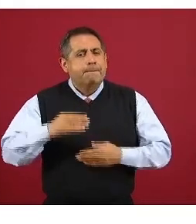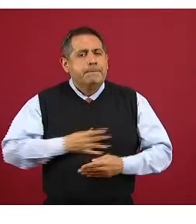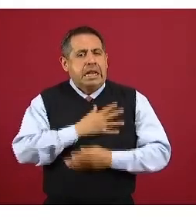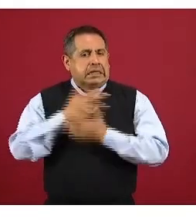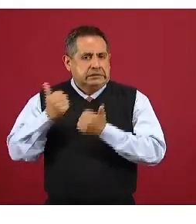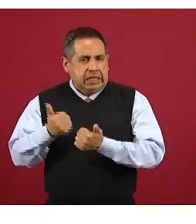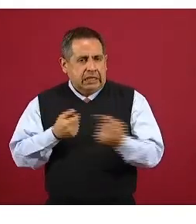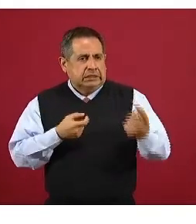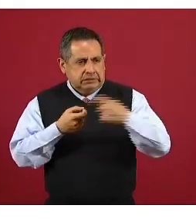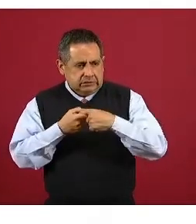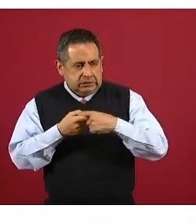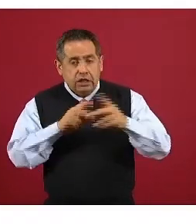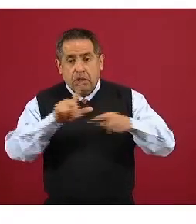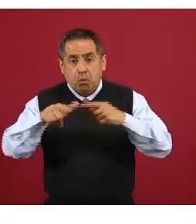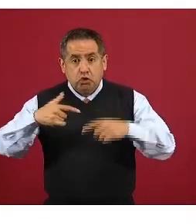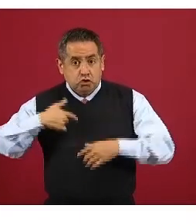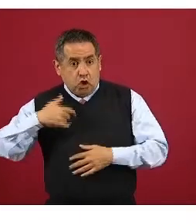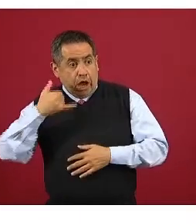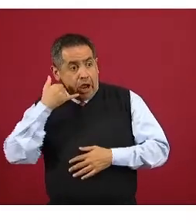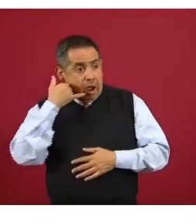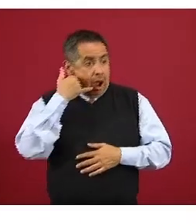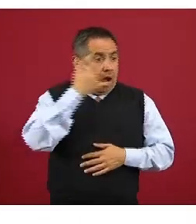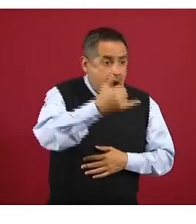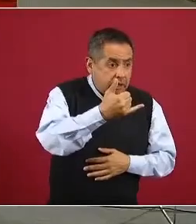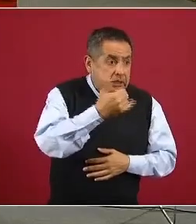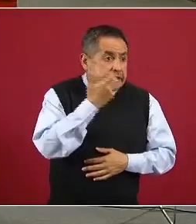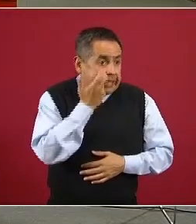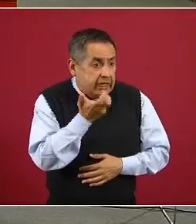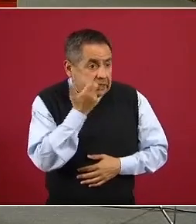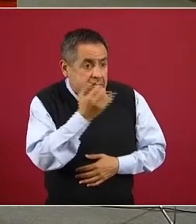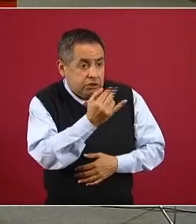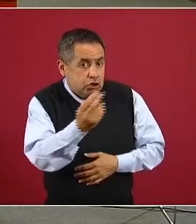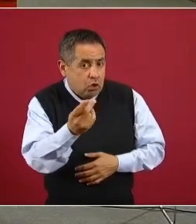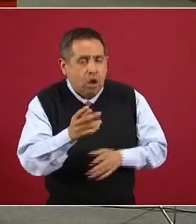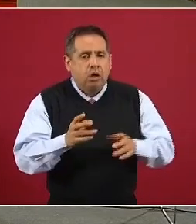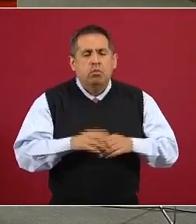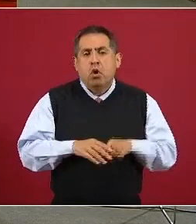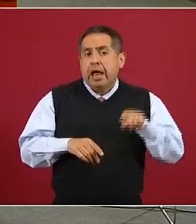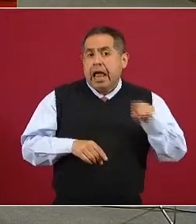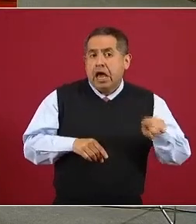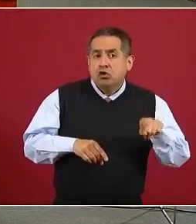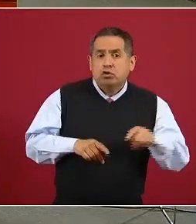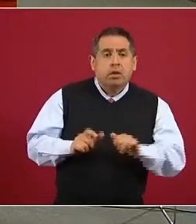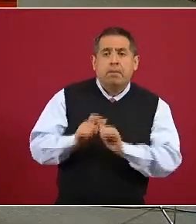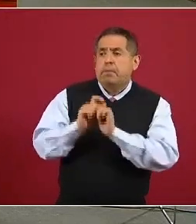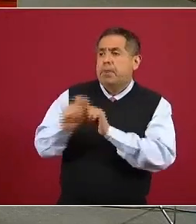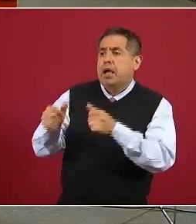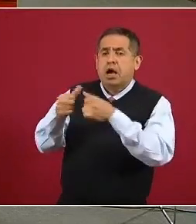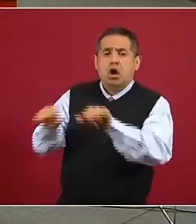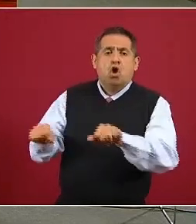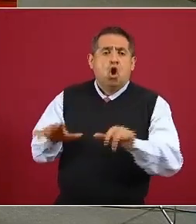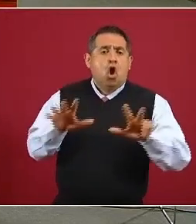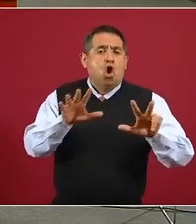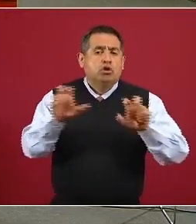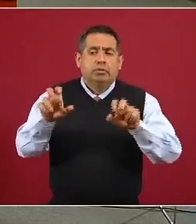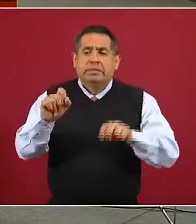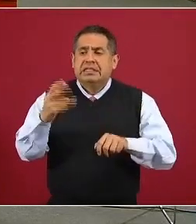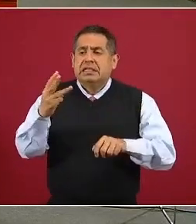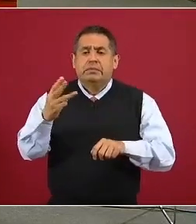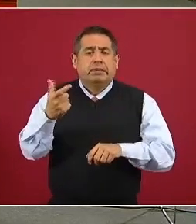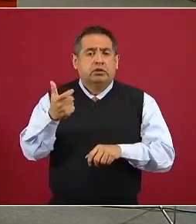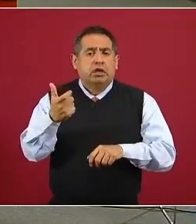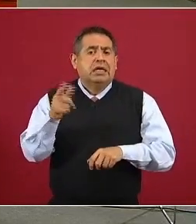contactados, ahí el procedimiento es simplemente hacer un depósito de 823 pesos con 70